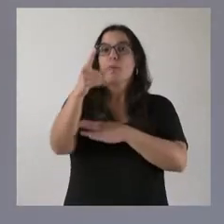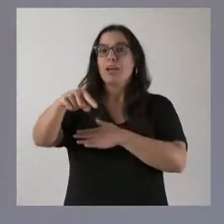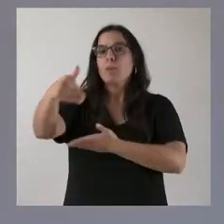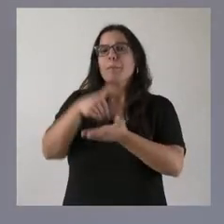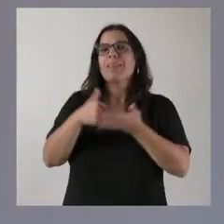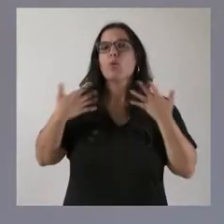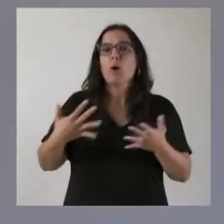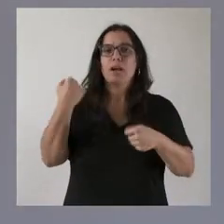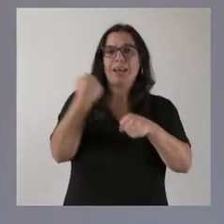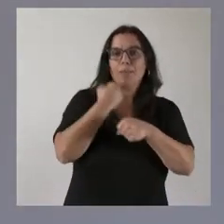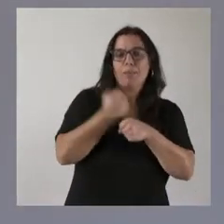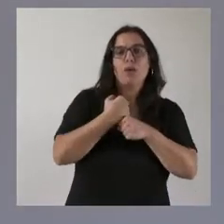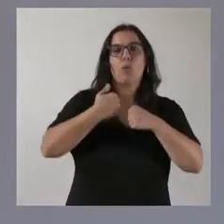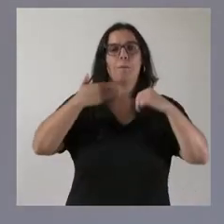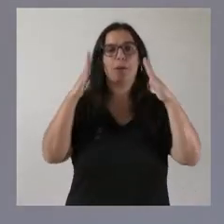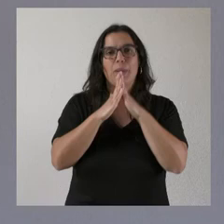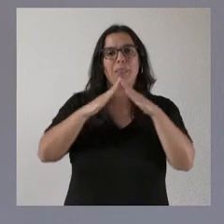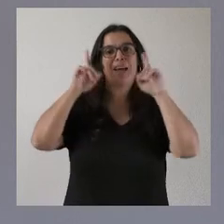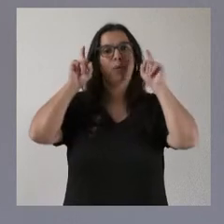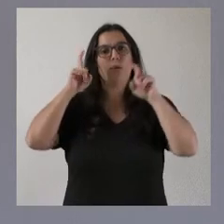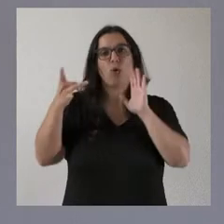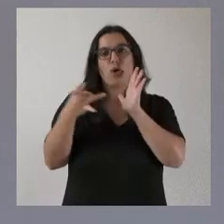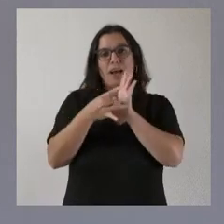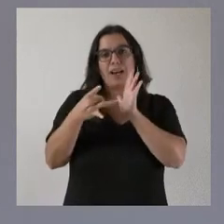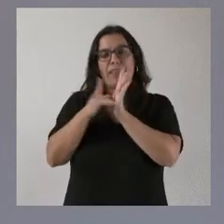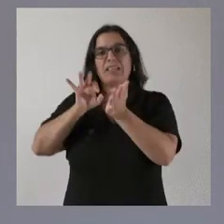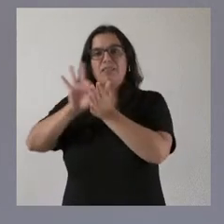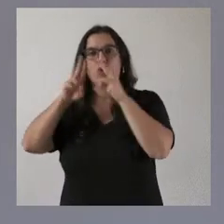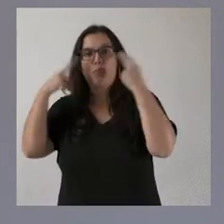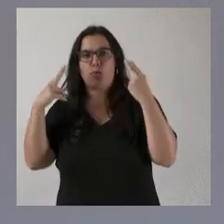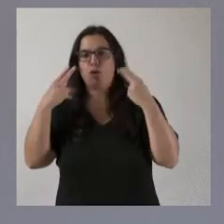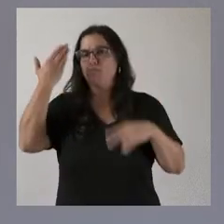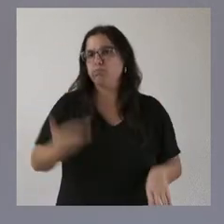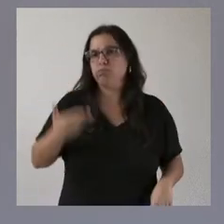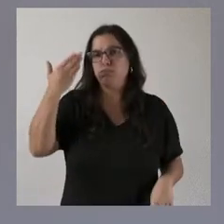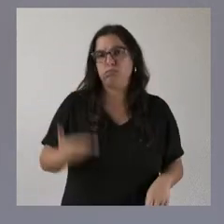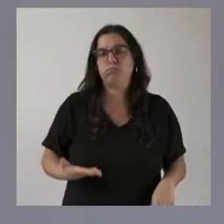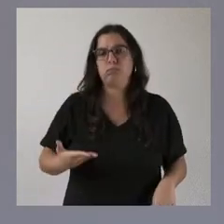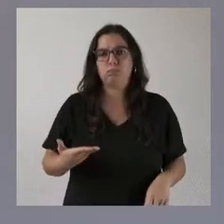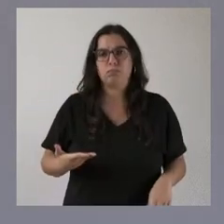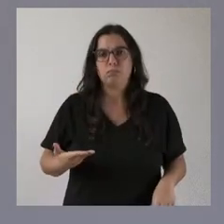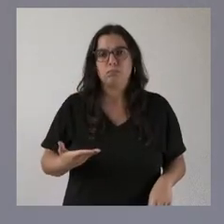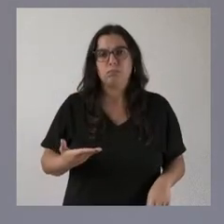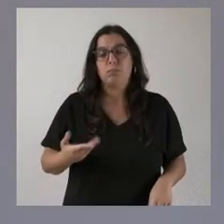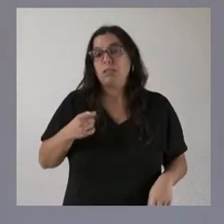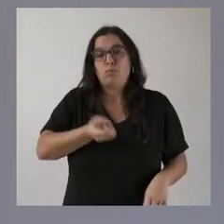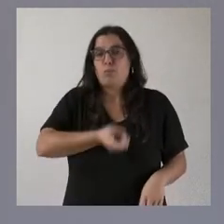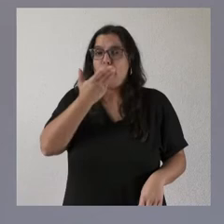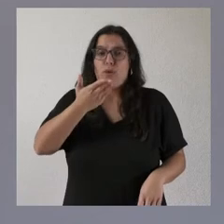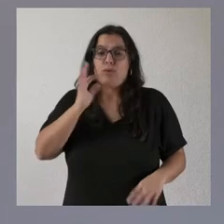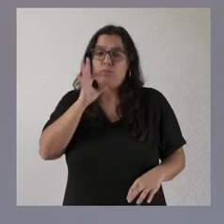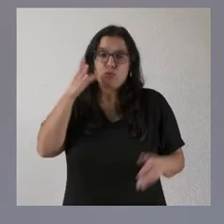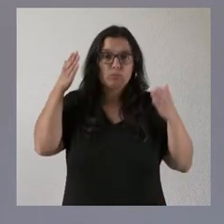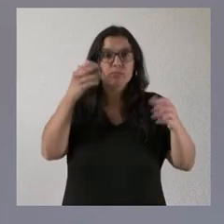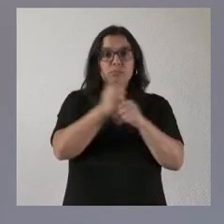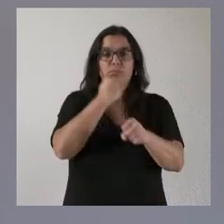vivienda educación de calidad y servicios públicos a la altura de lo que merecen Y esa es nuestra vocación Y eso no estamos trabajando